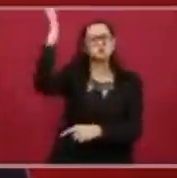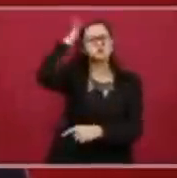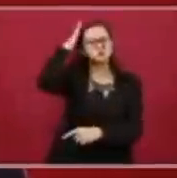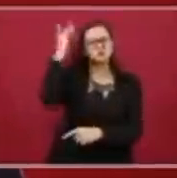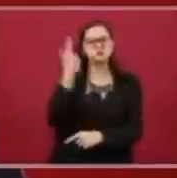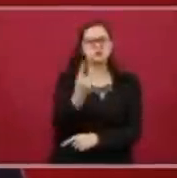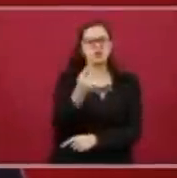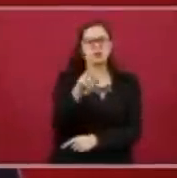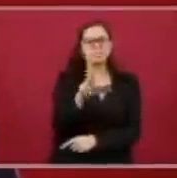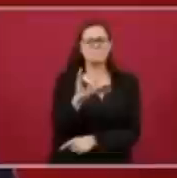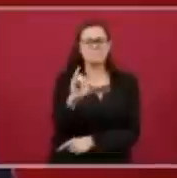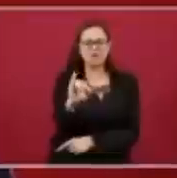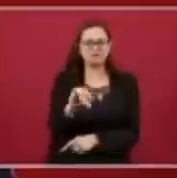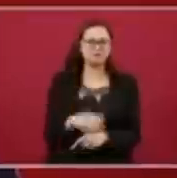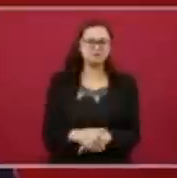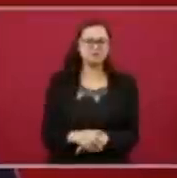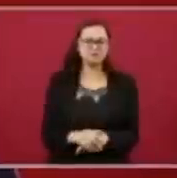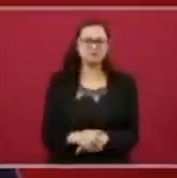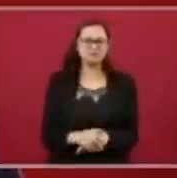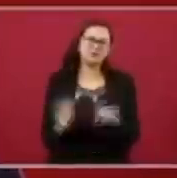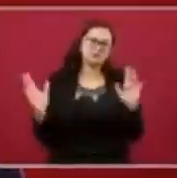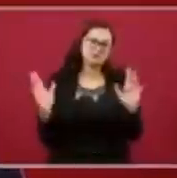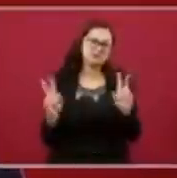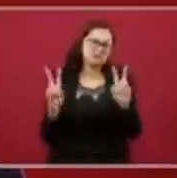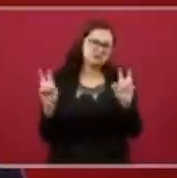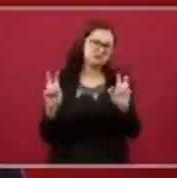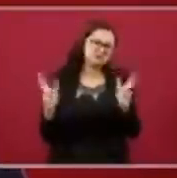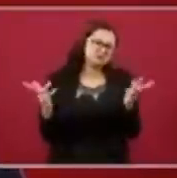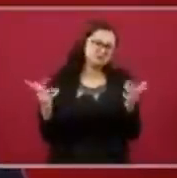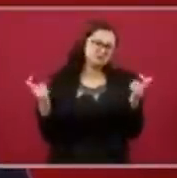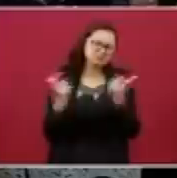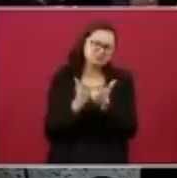hablando en plata,